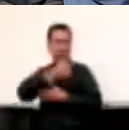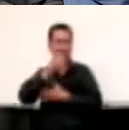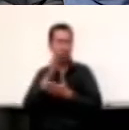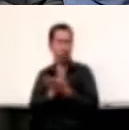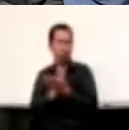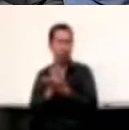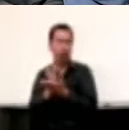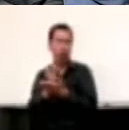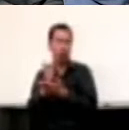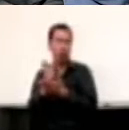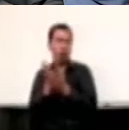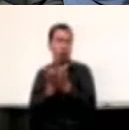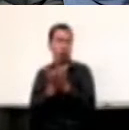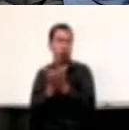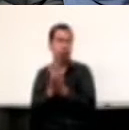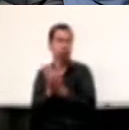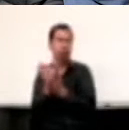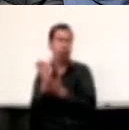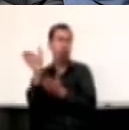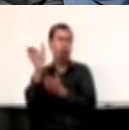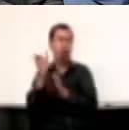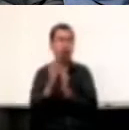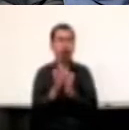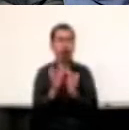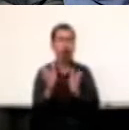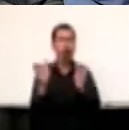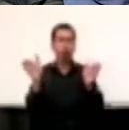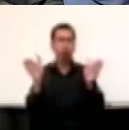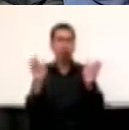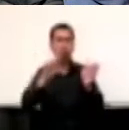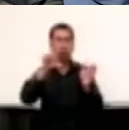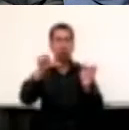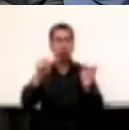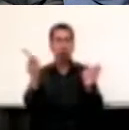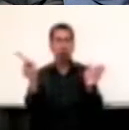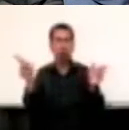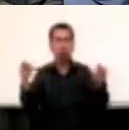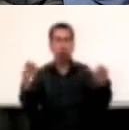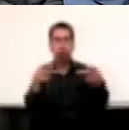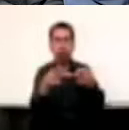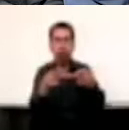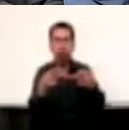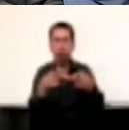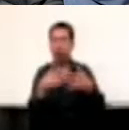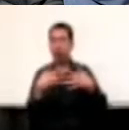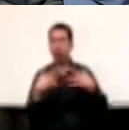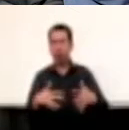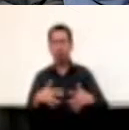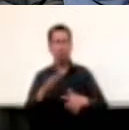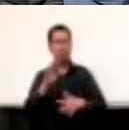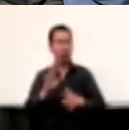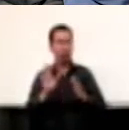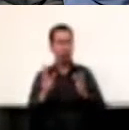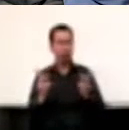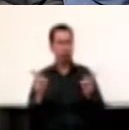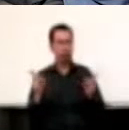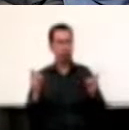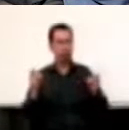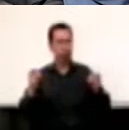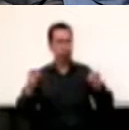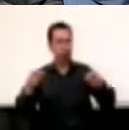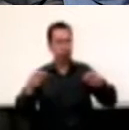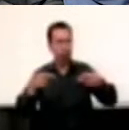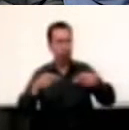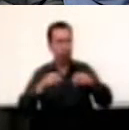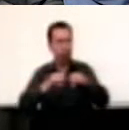hasta cierto punto, al final terminan siendo muy similares o aparecen empezarse a reunir, digamos, ¿no? Siempre hemos pensado